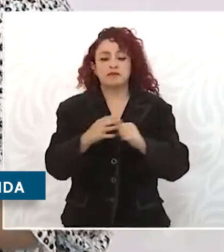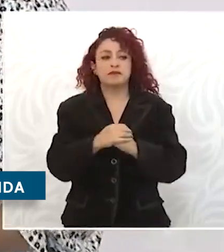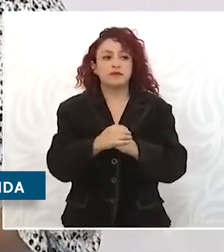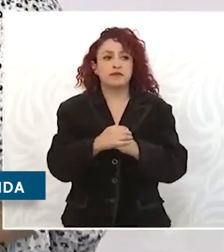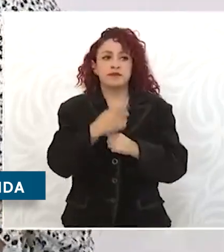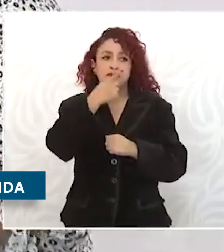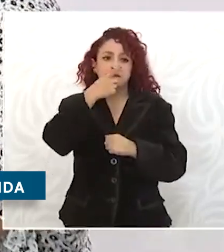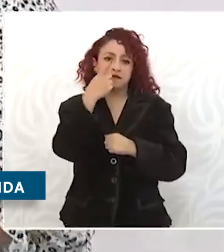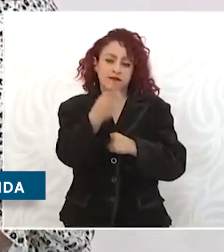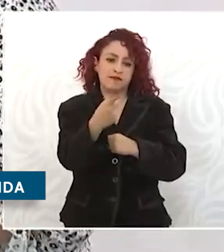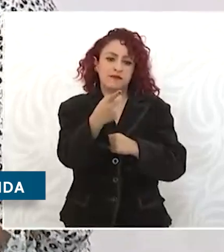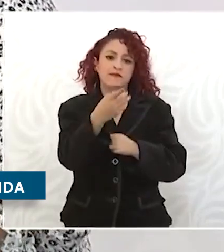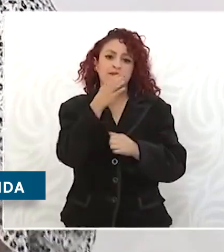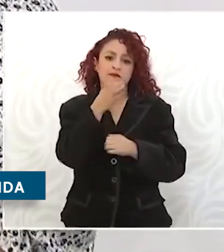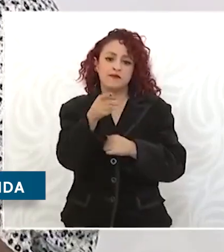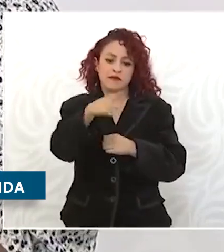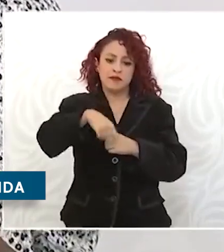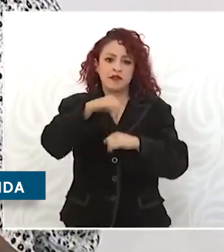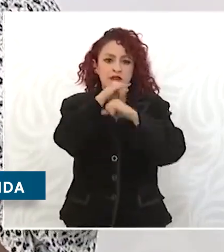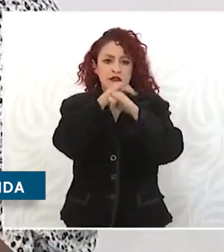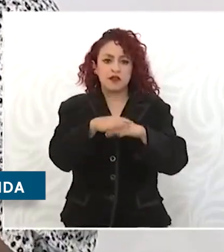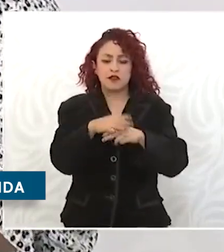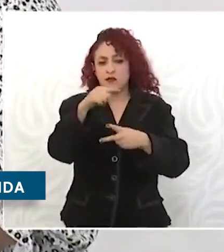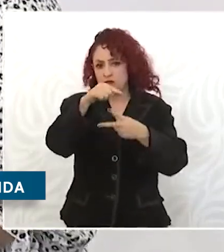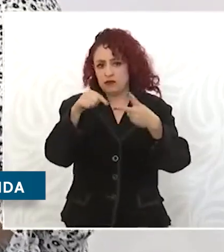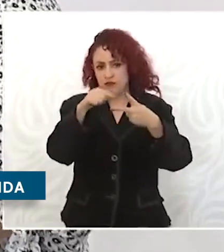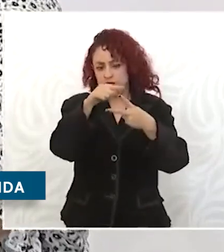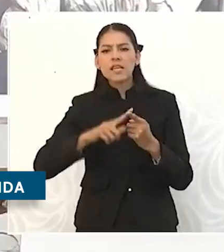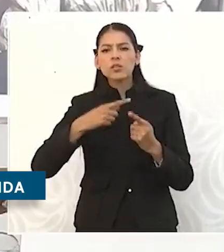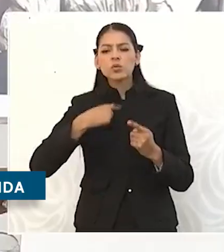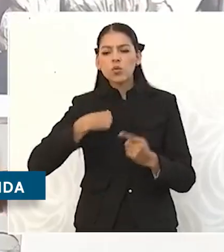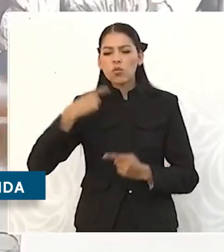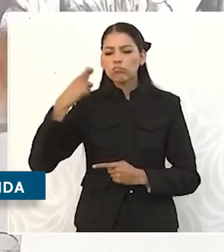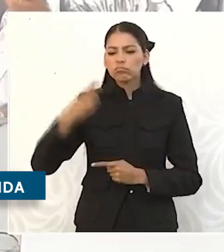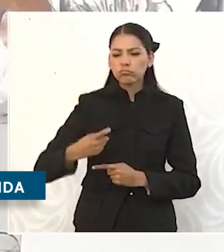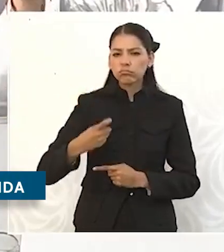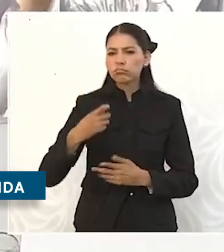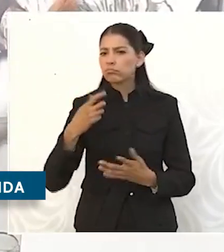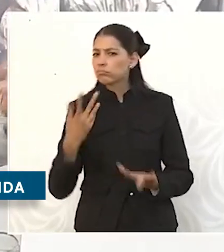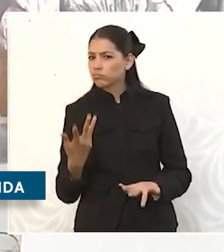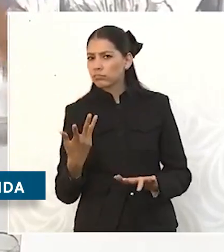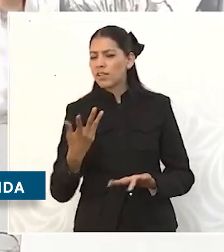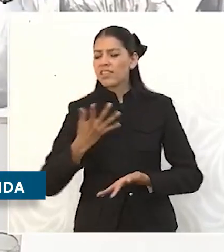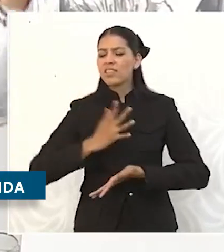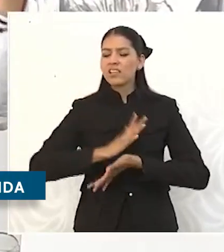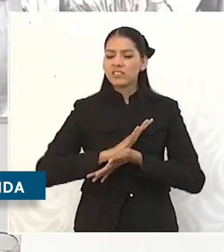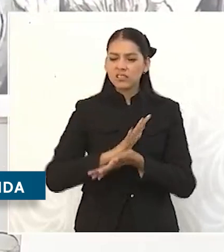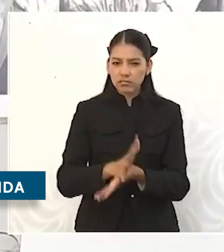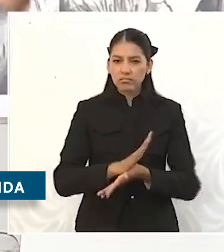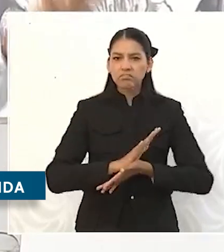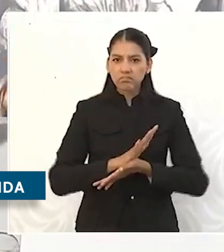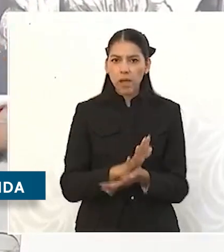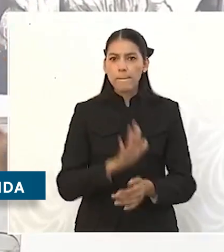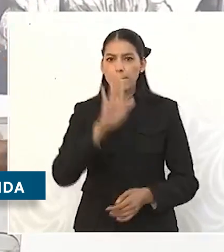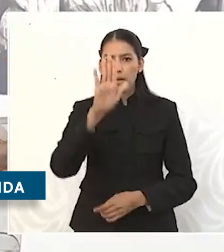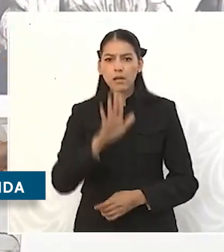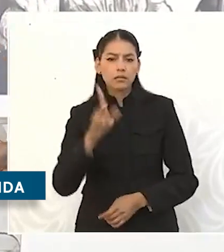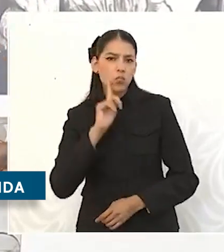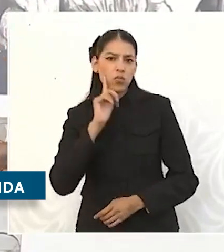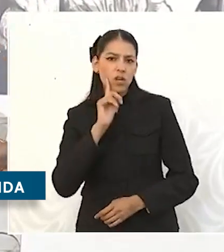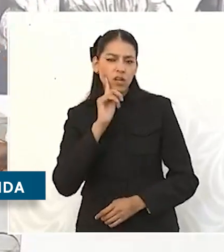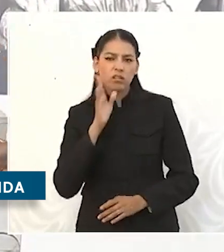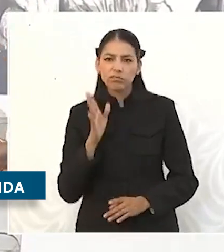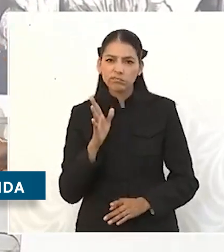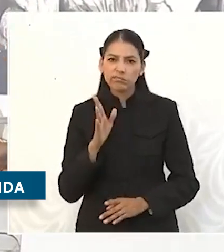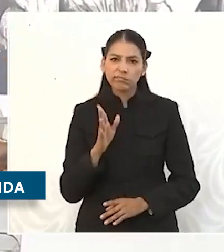reflexionar sobre medidas concretas para reducir la violencia contra las mujeres como parte de las acciones se implement ará la pensión mujeres